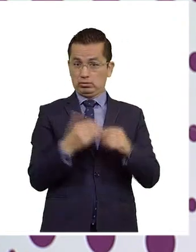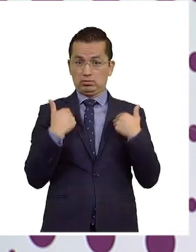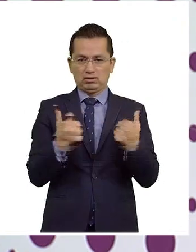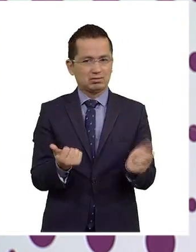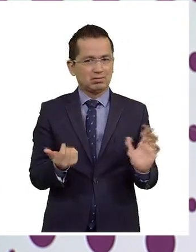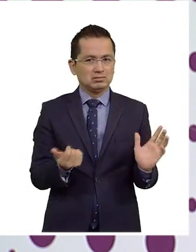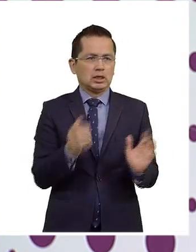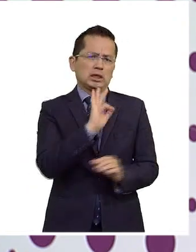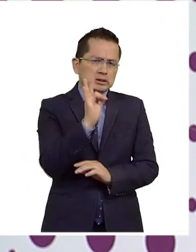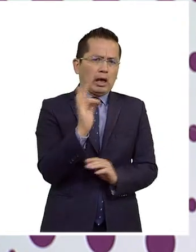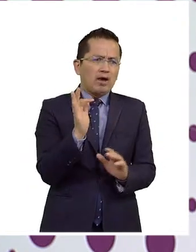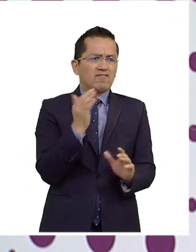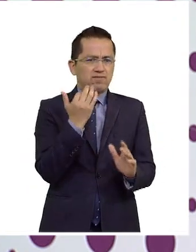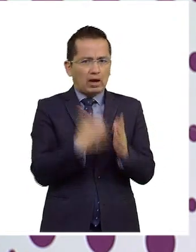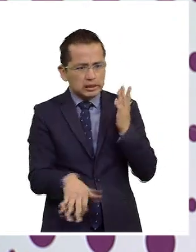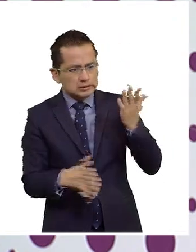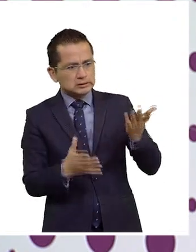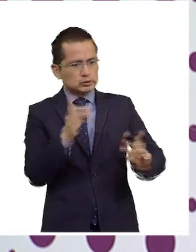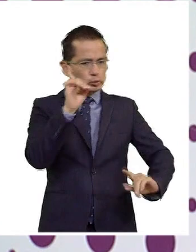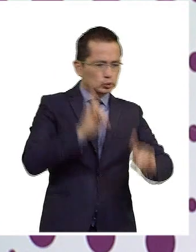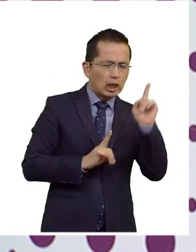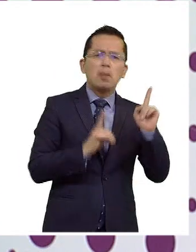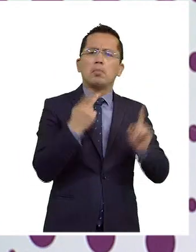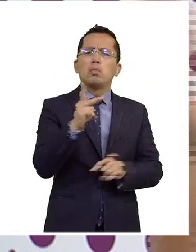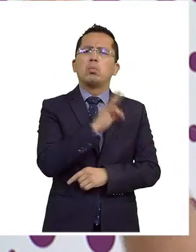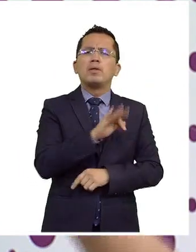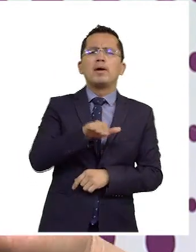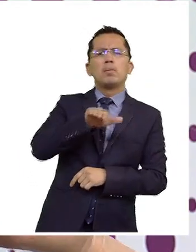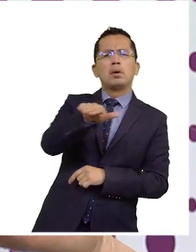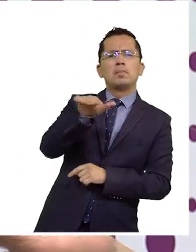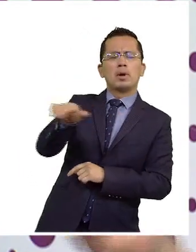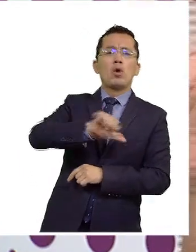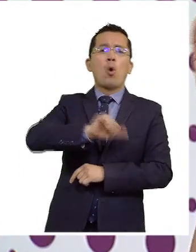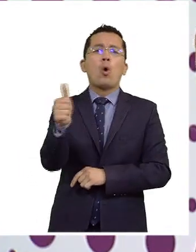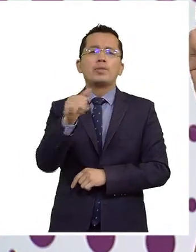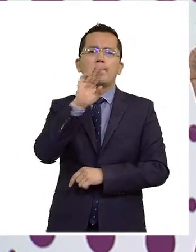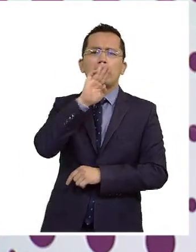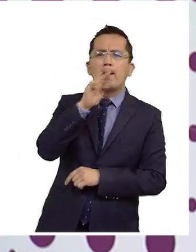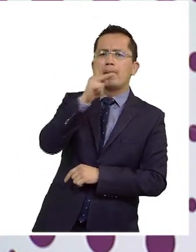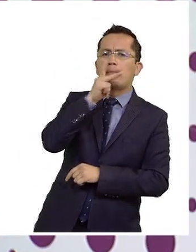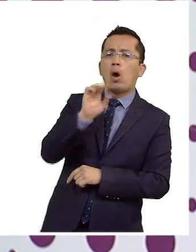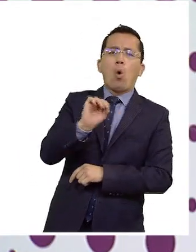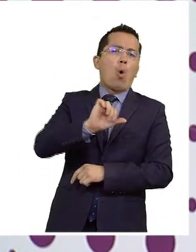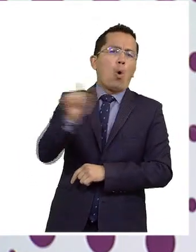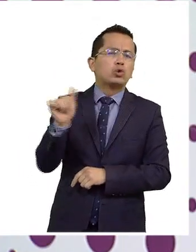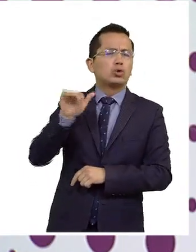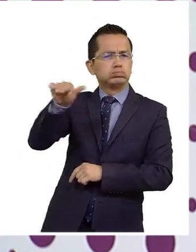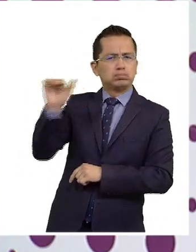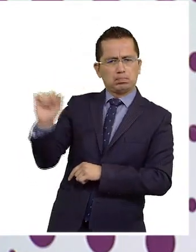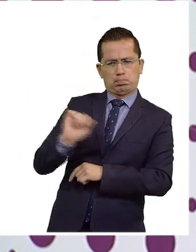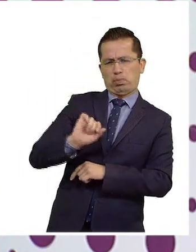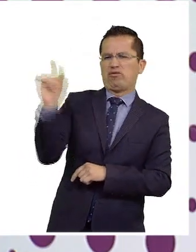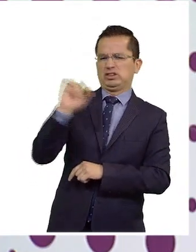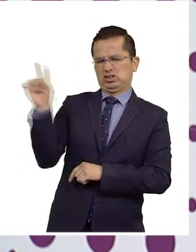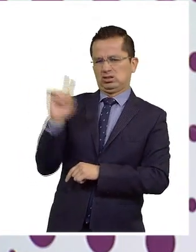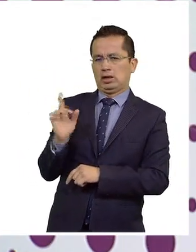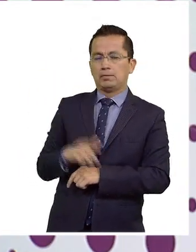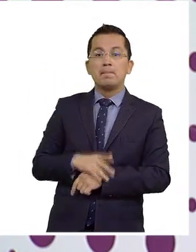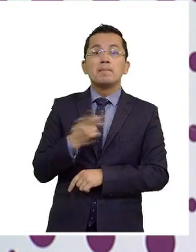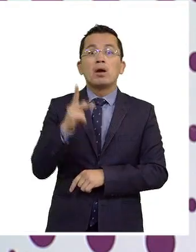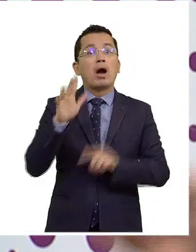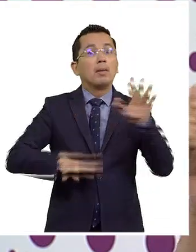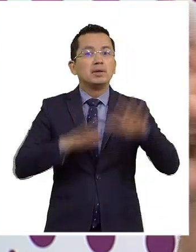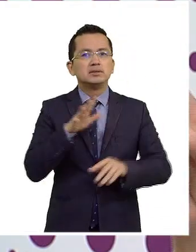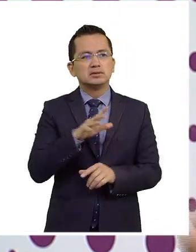ayuda, Sí. ¿no? Entonces, o otras mamás o otros expertos, pero corres el riesgo de caer con profesionales de la salud, Sí. que justamente lo que te